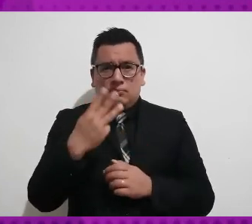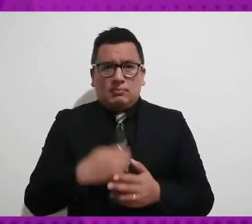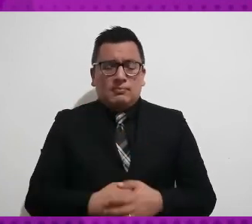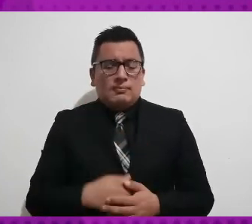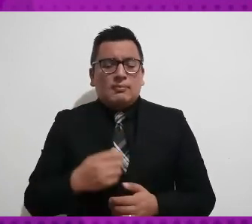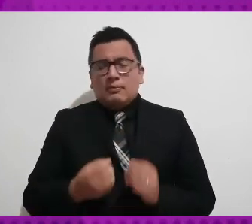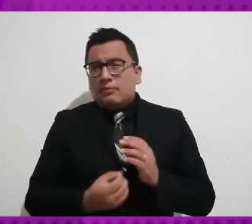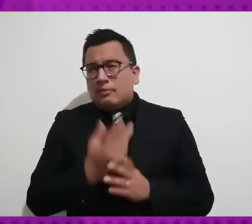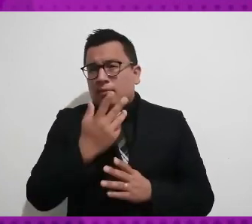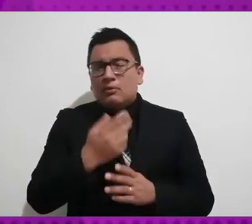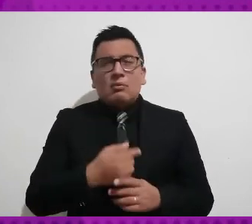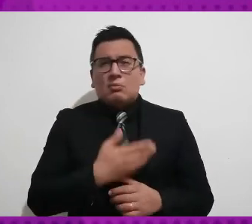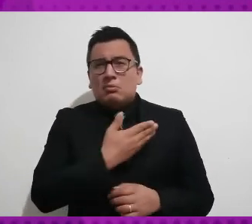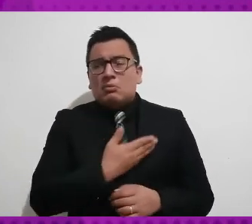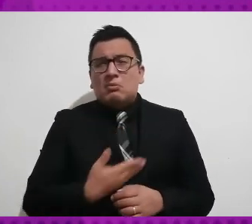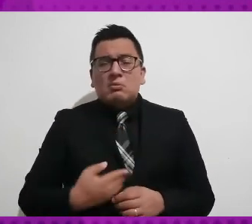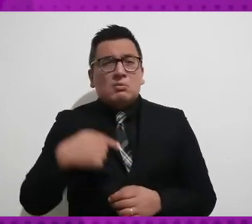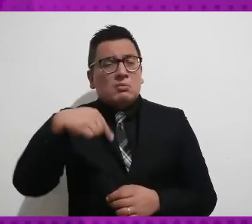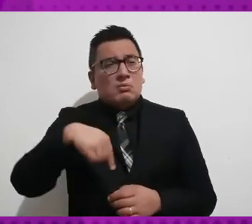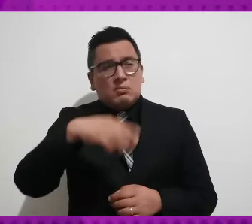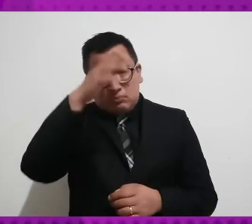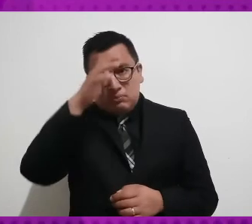donde se renovará el Ejecutivo del Estado?